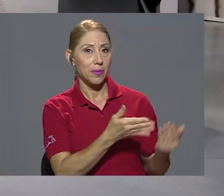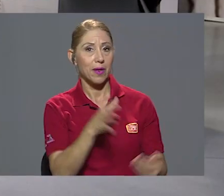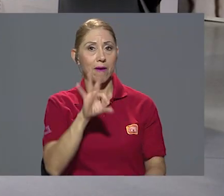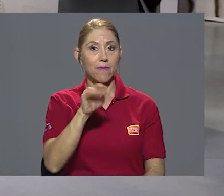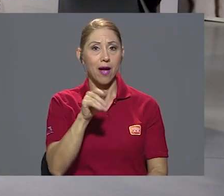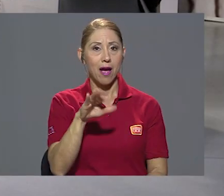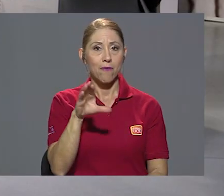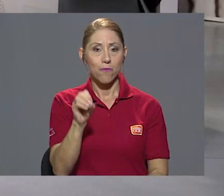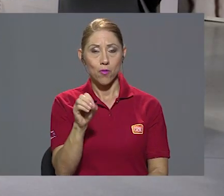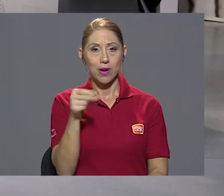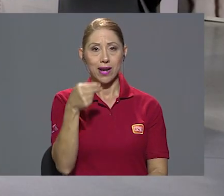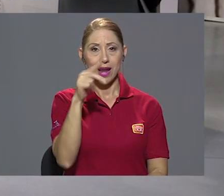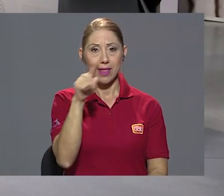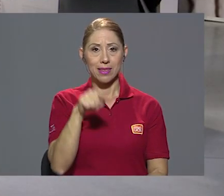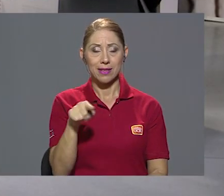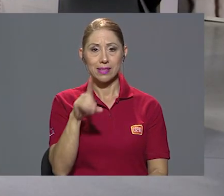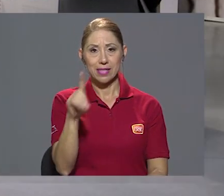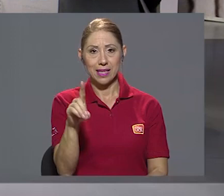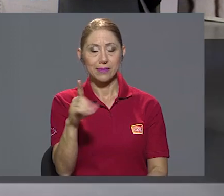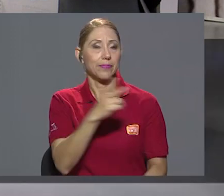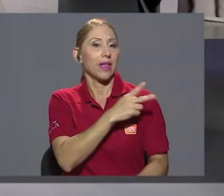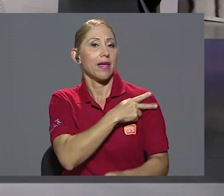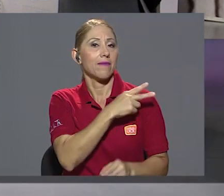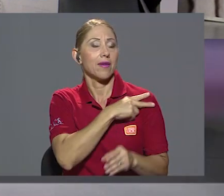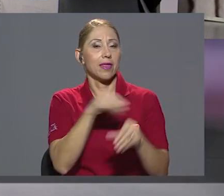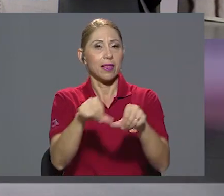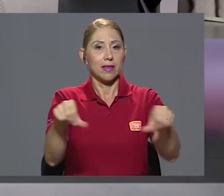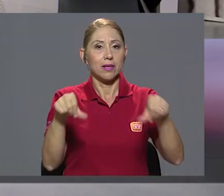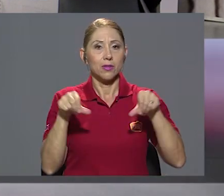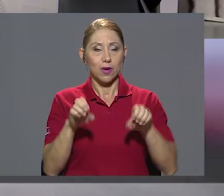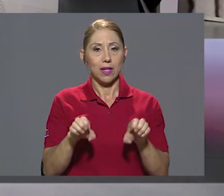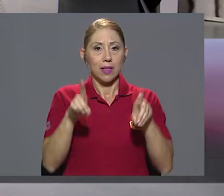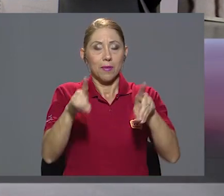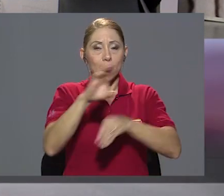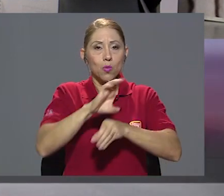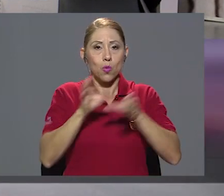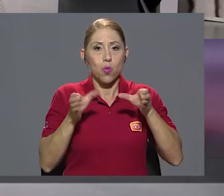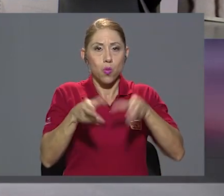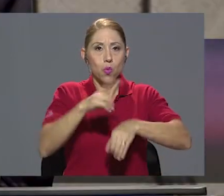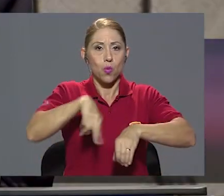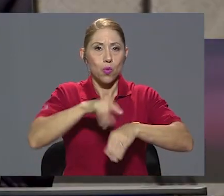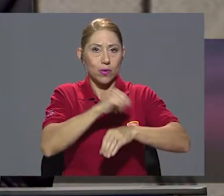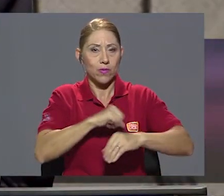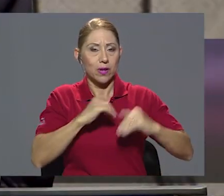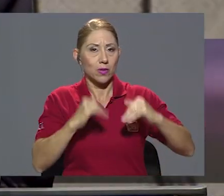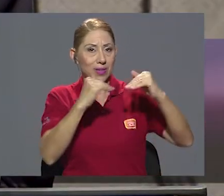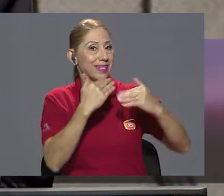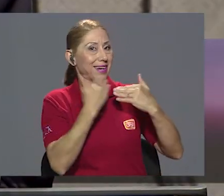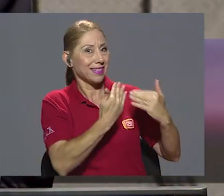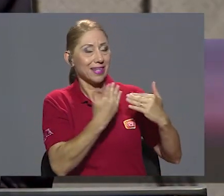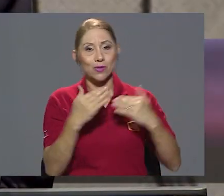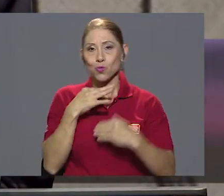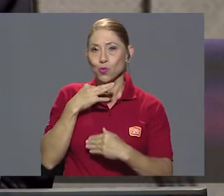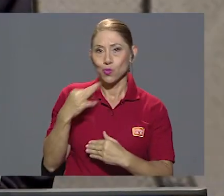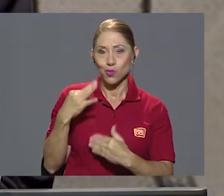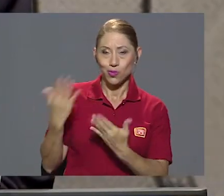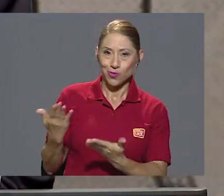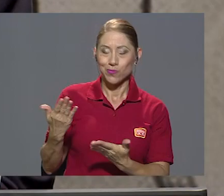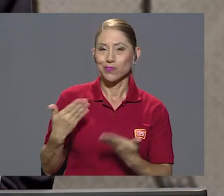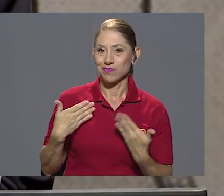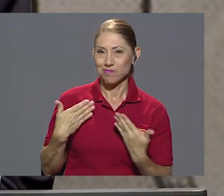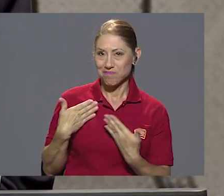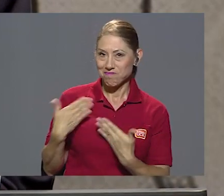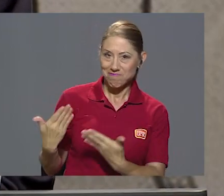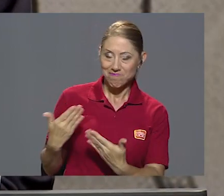nos acompaña Fabio Hernández Díaz, quien es jefe de la división académica del Consejo Nacional de Rectores. Gracias, Fabio, por estar una vez más en Una Mirada. Mucho gusto,